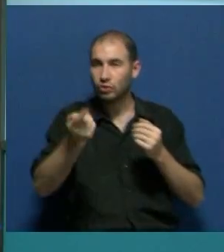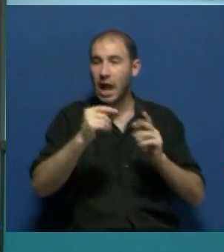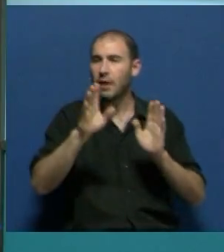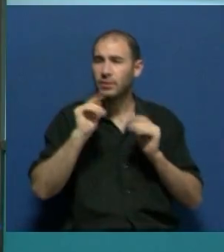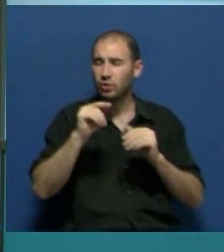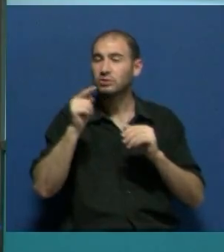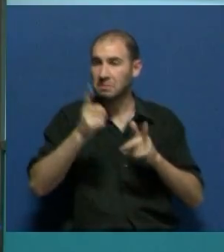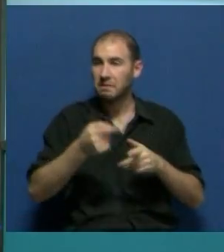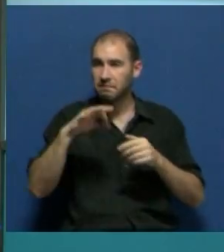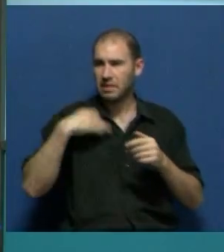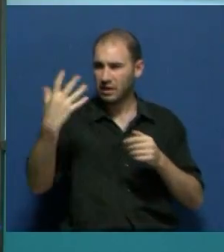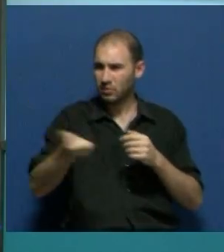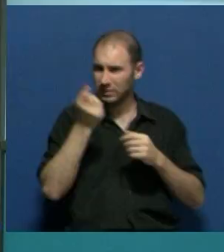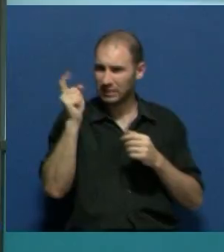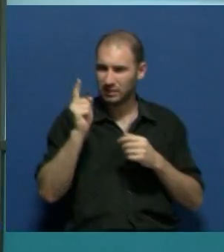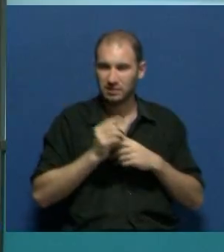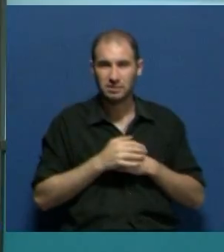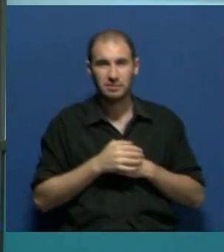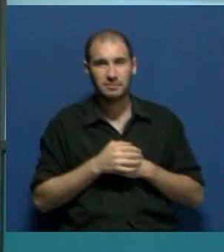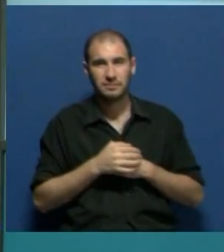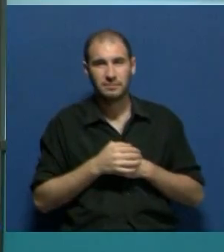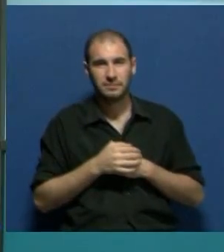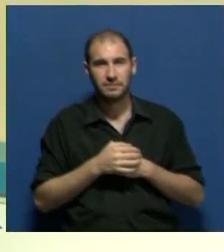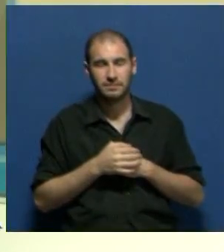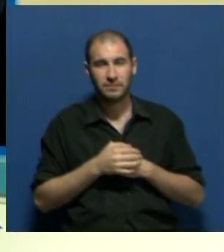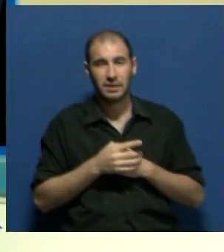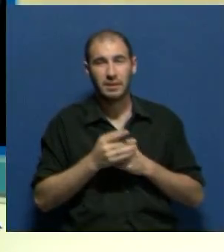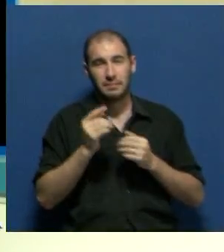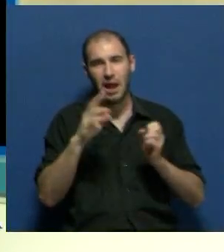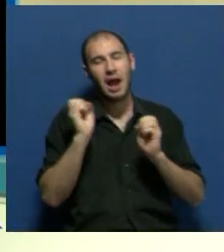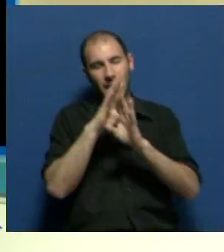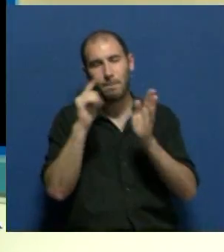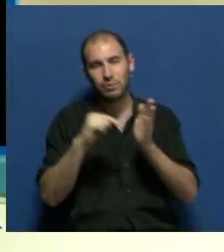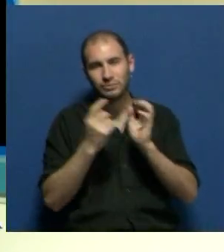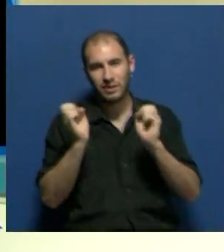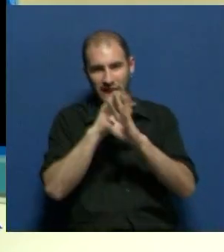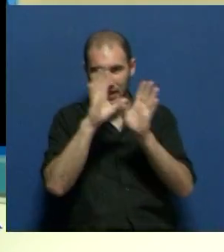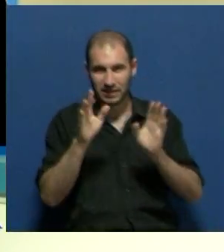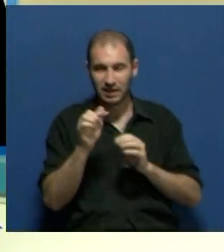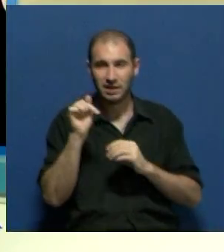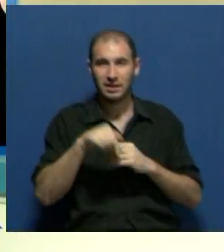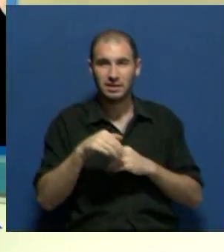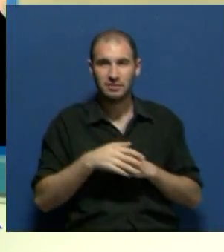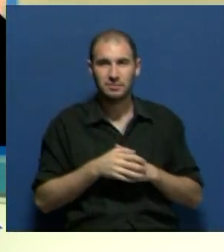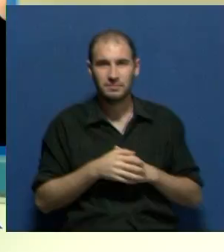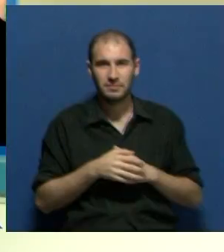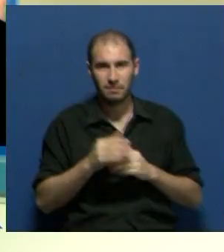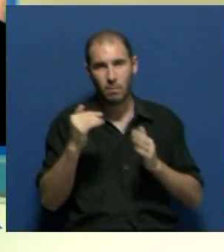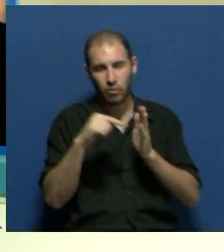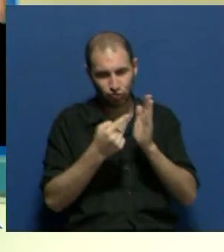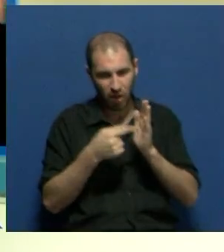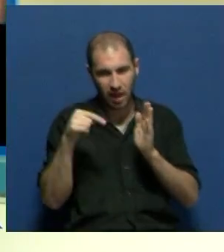tengan la posibilidad de albergar vida fuera del sistema solar? Bien, vamos a aclarar un punto que ahí estuviste bastante